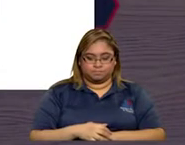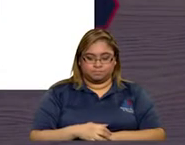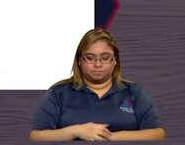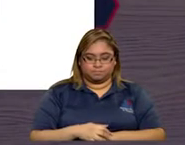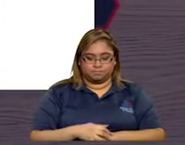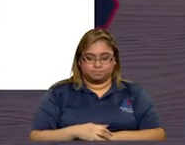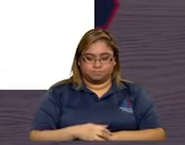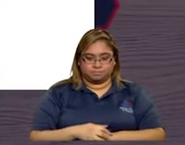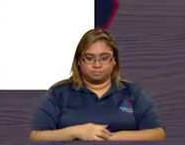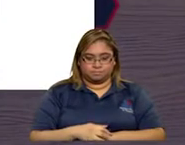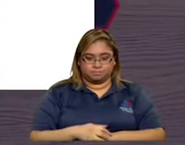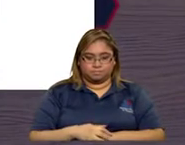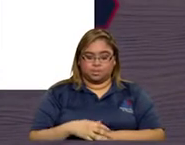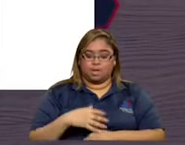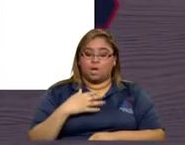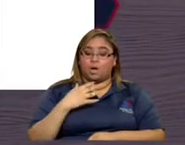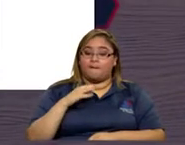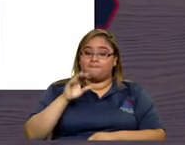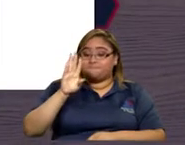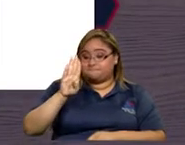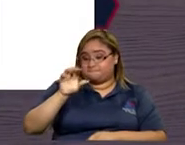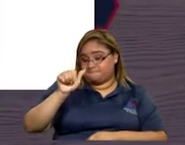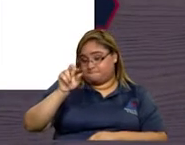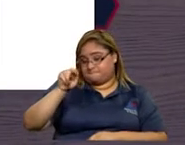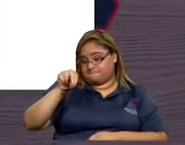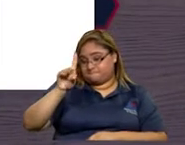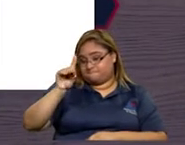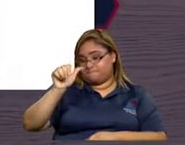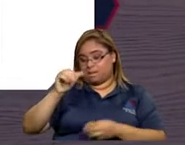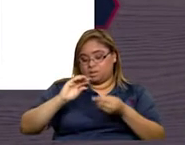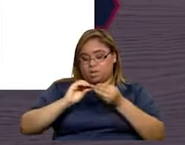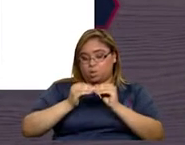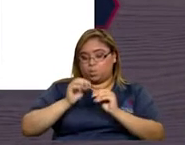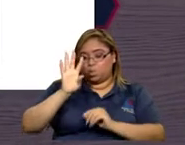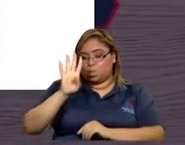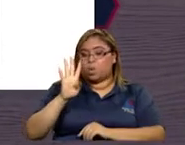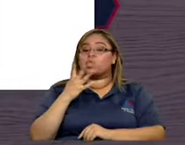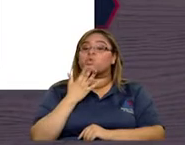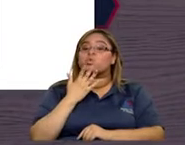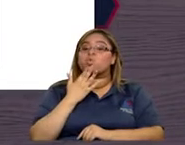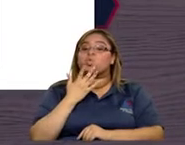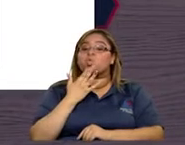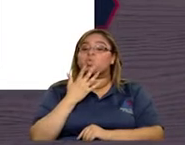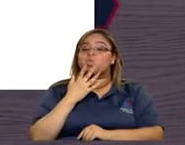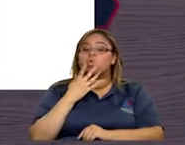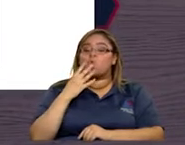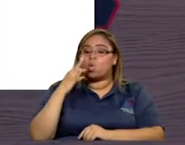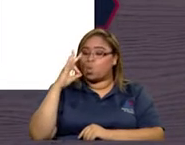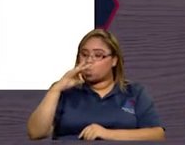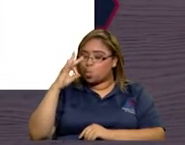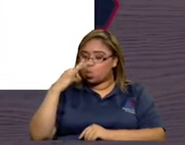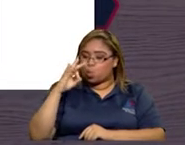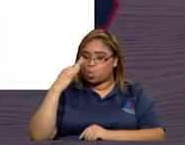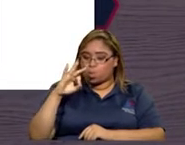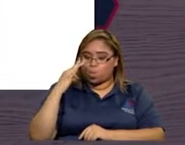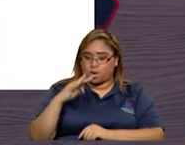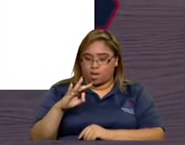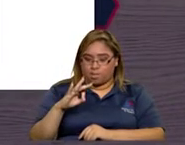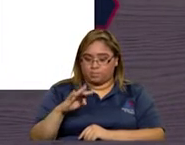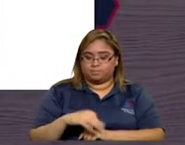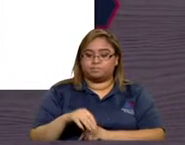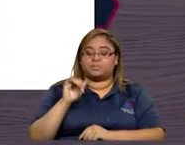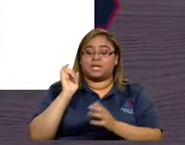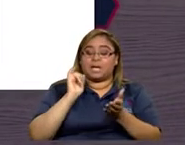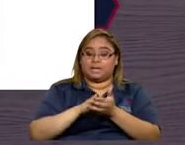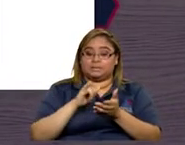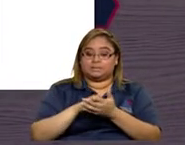es dorado, aparentemente, en la imagen. Entonces, dorado tiene un porcentaje de tolerancia de